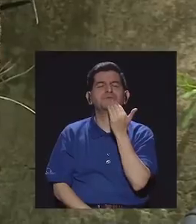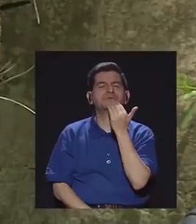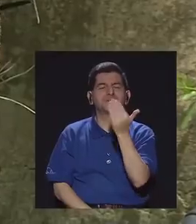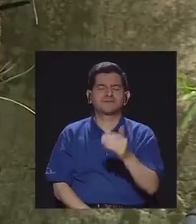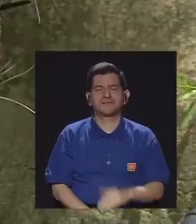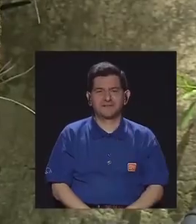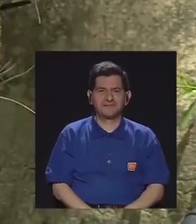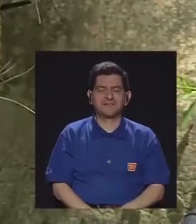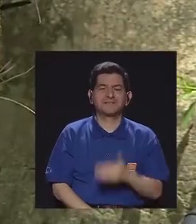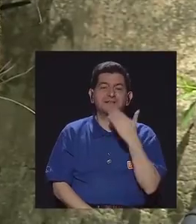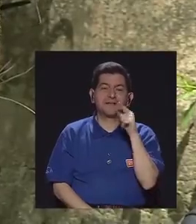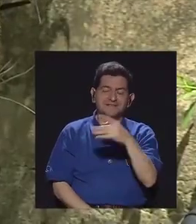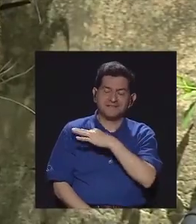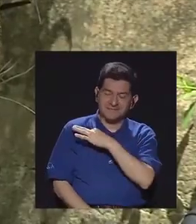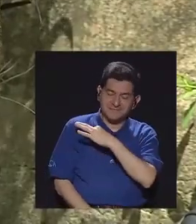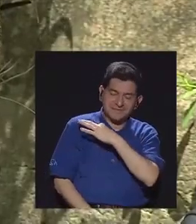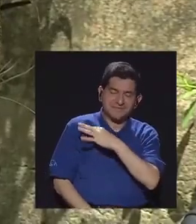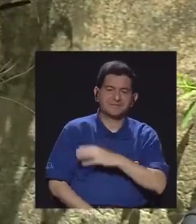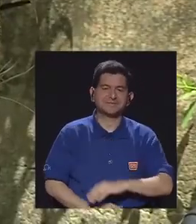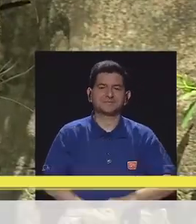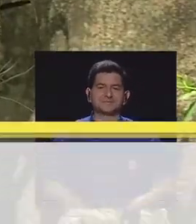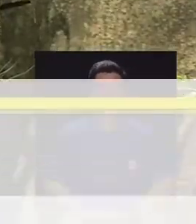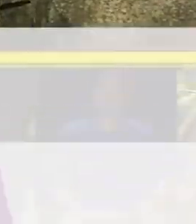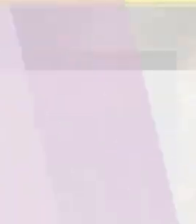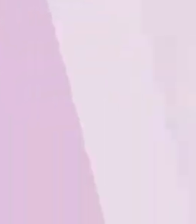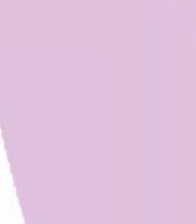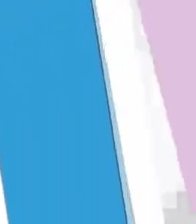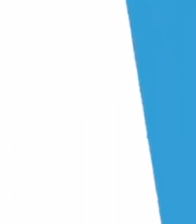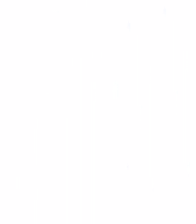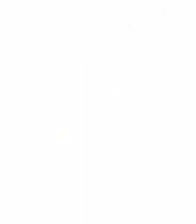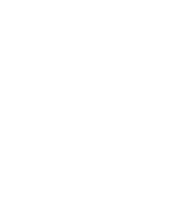muchísimas gracias. Gracias a ustedes por la invitación. Sí.